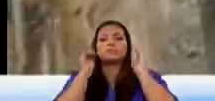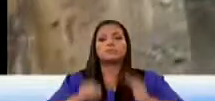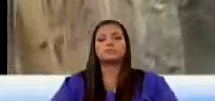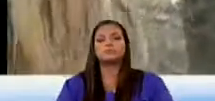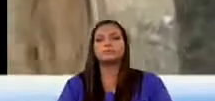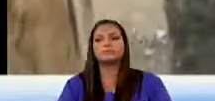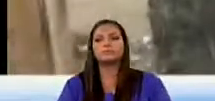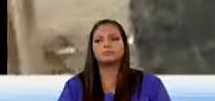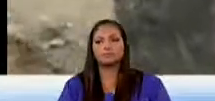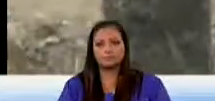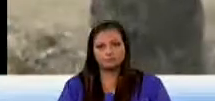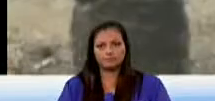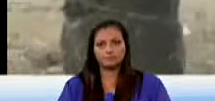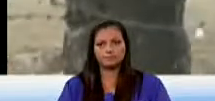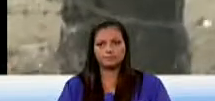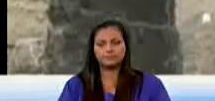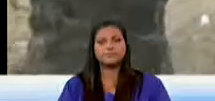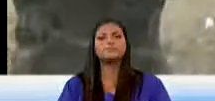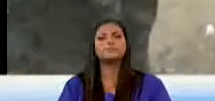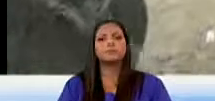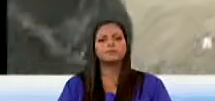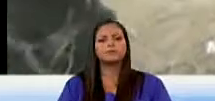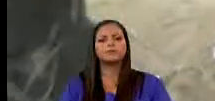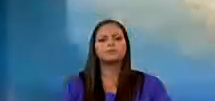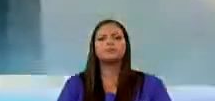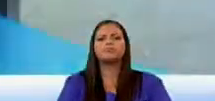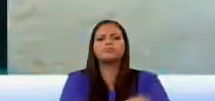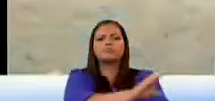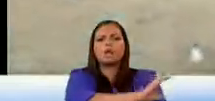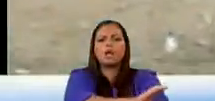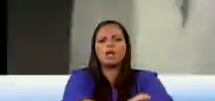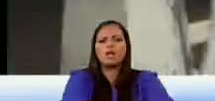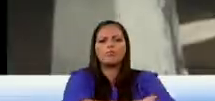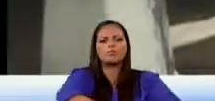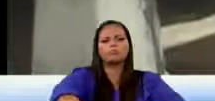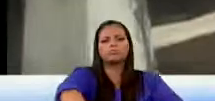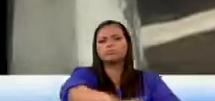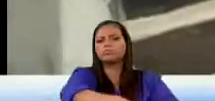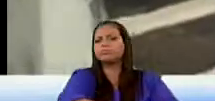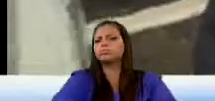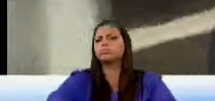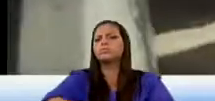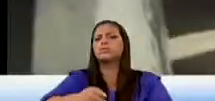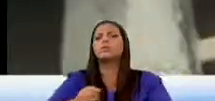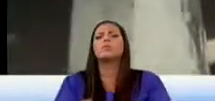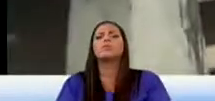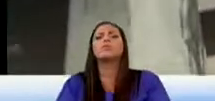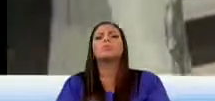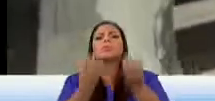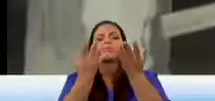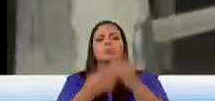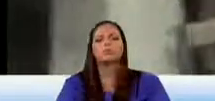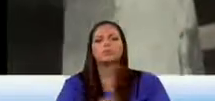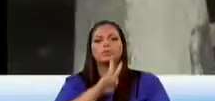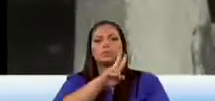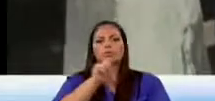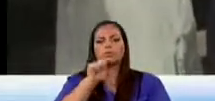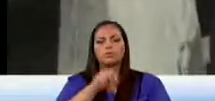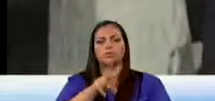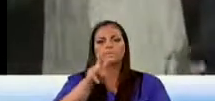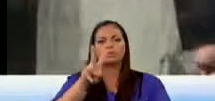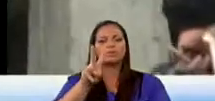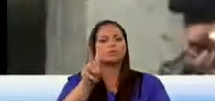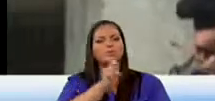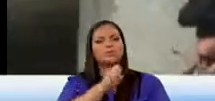En la provincia de Los Ríos, el total de los terrenos de las haciendas incautadas por el CONCEP sumarían más de 2.200